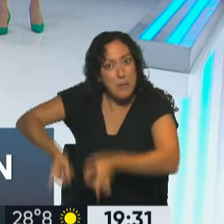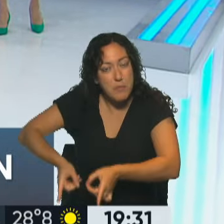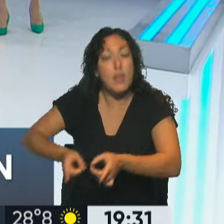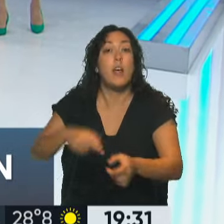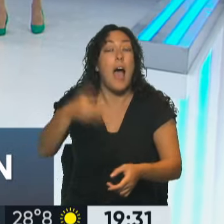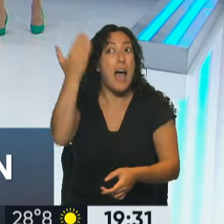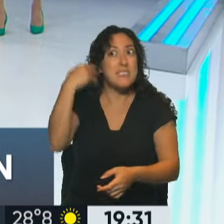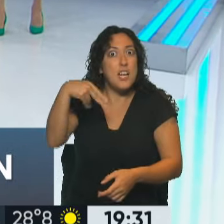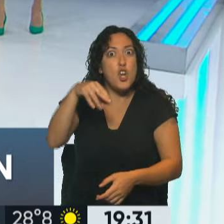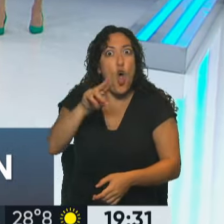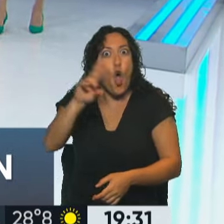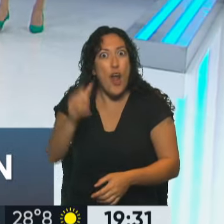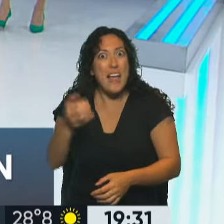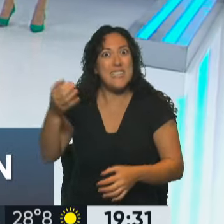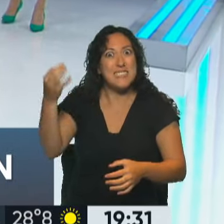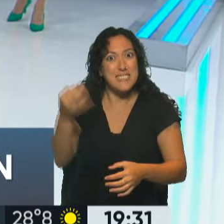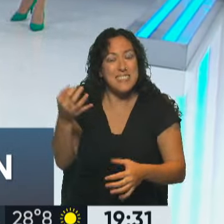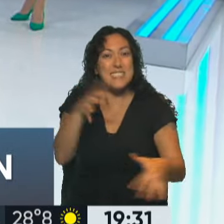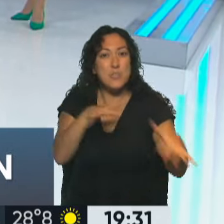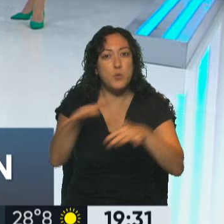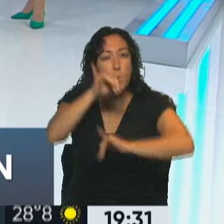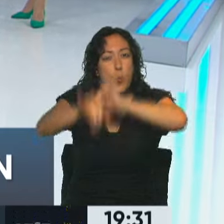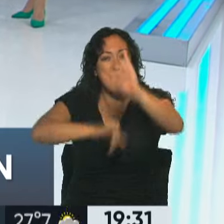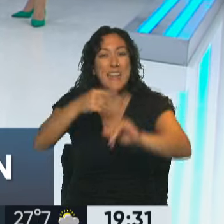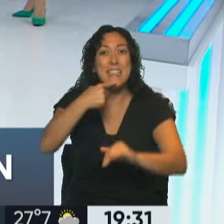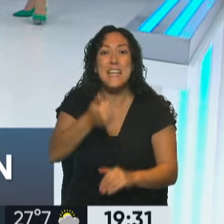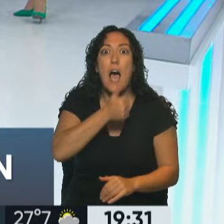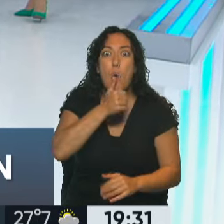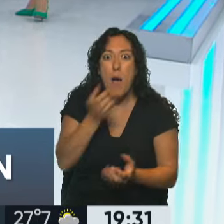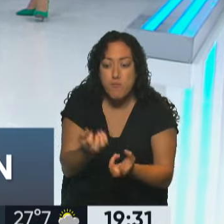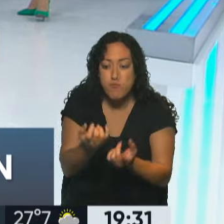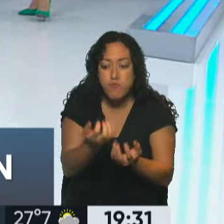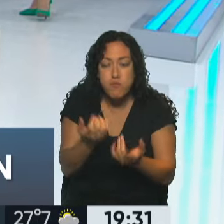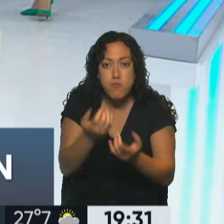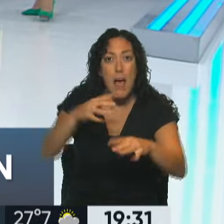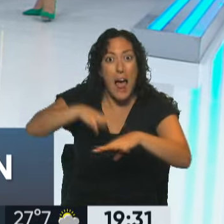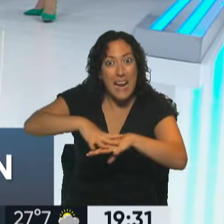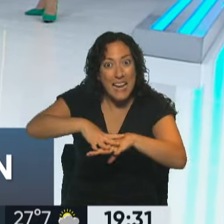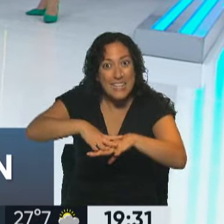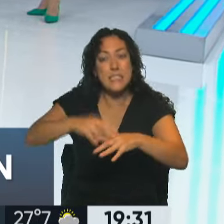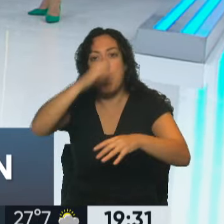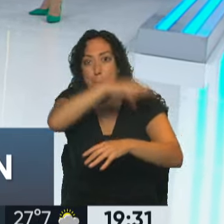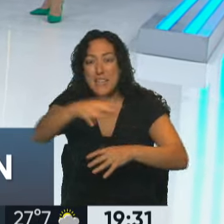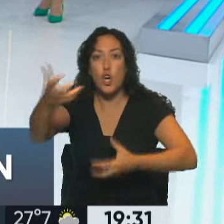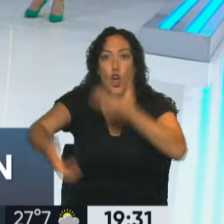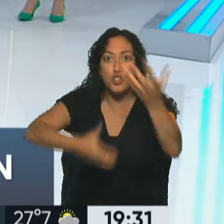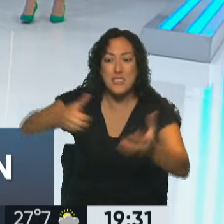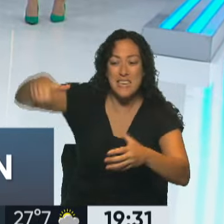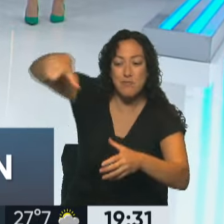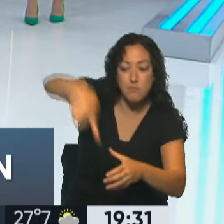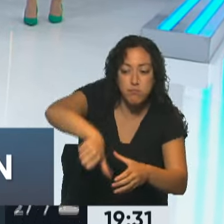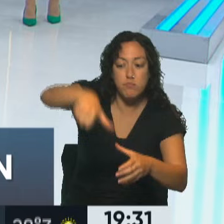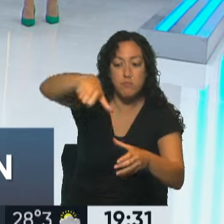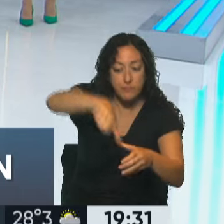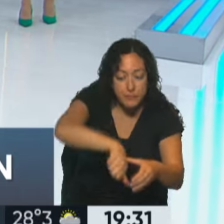puntualmente esta situación nos decía que tiremos agua hirviendo en las rejillas en el patio en la cocina en donde hay como